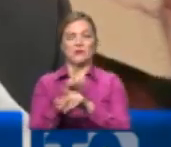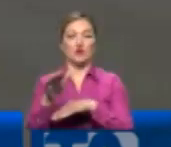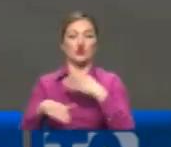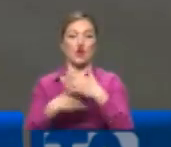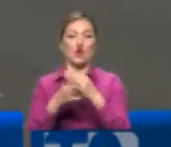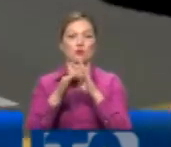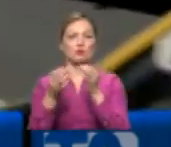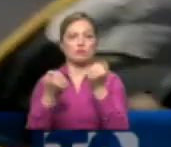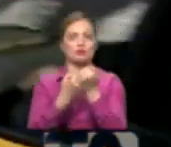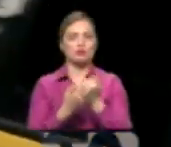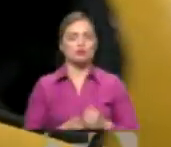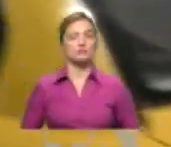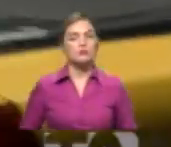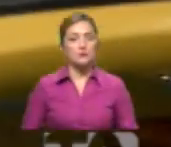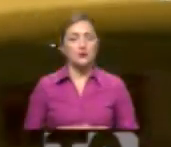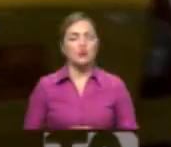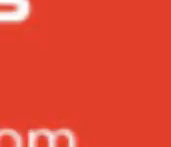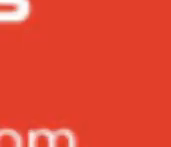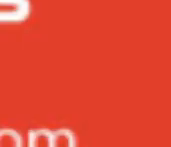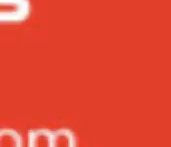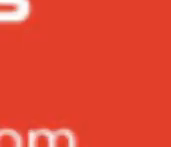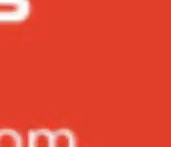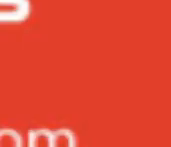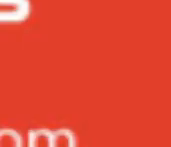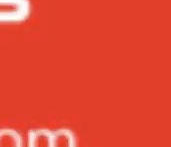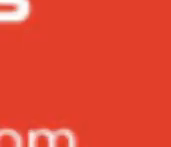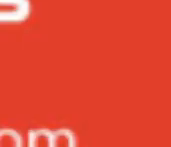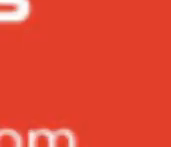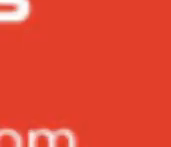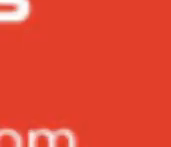todos en quito- jorge loaiza 24 horas